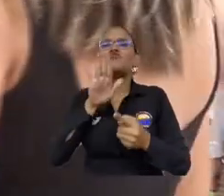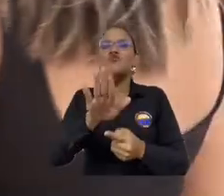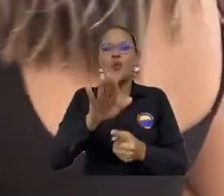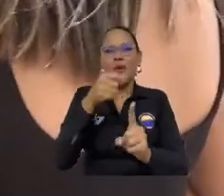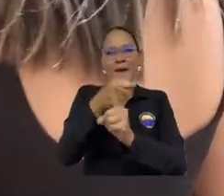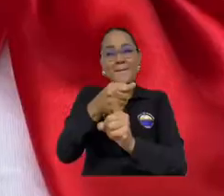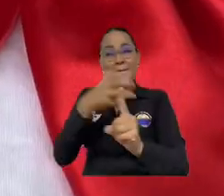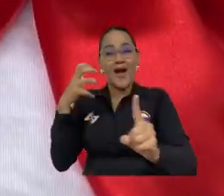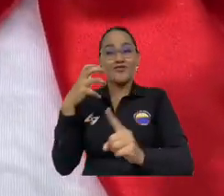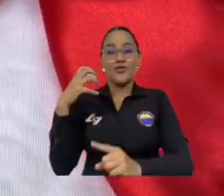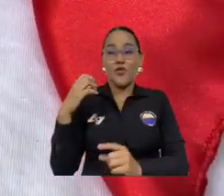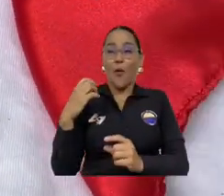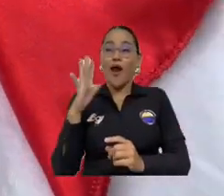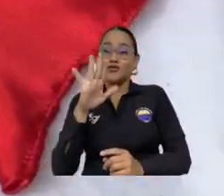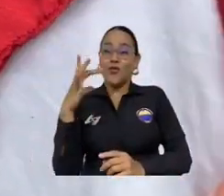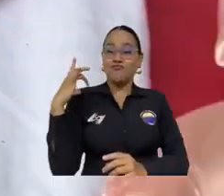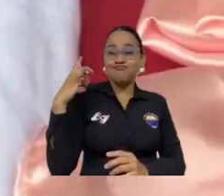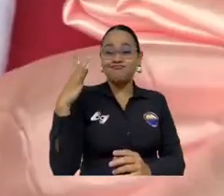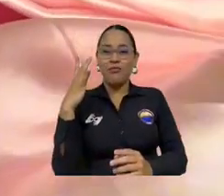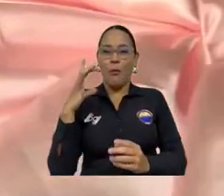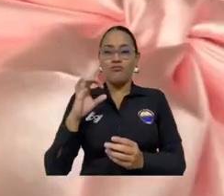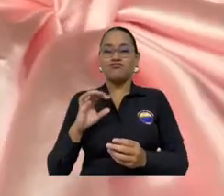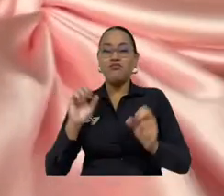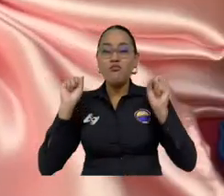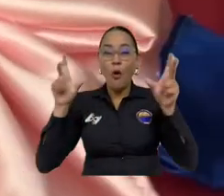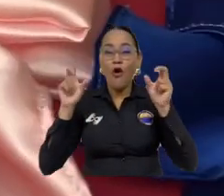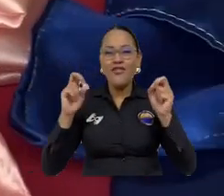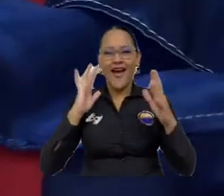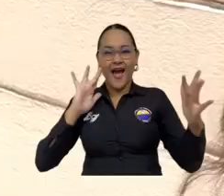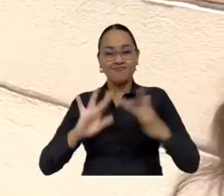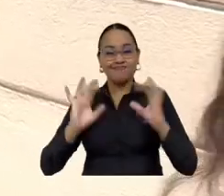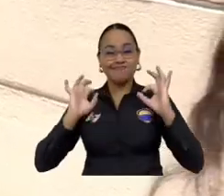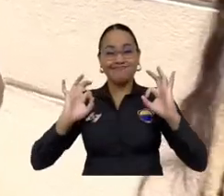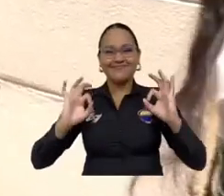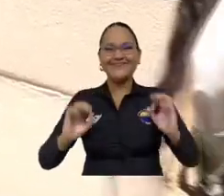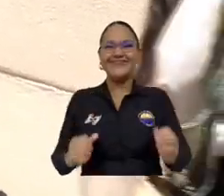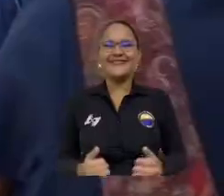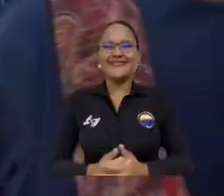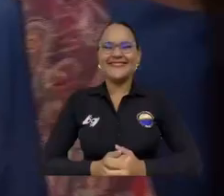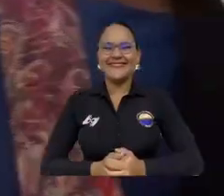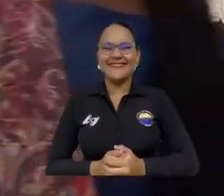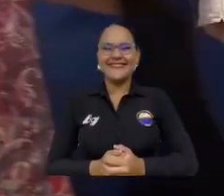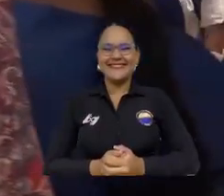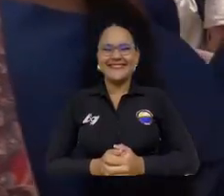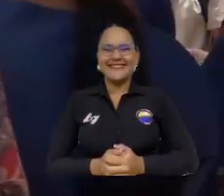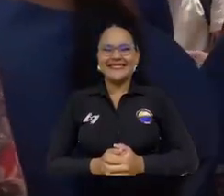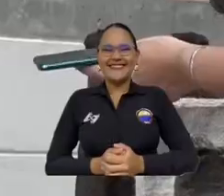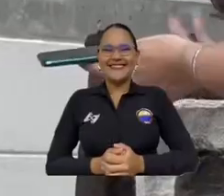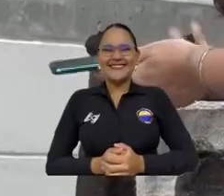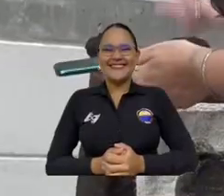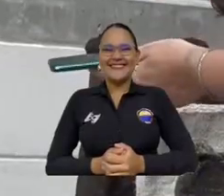un cambio, generar un impacto a través de la moda, a través del diseño, a través del glamour.